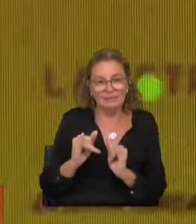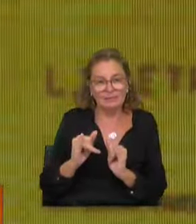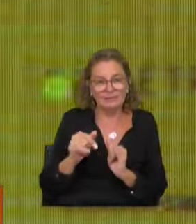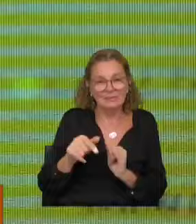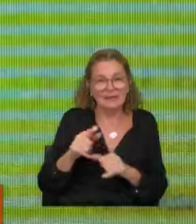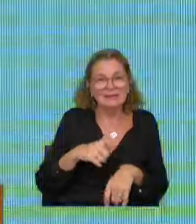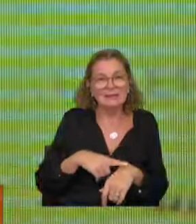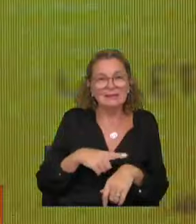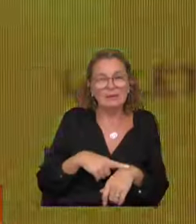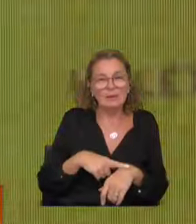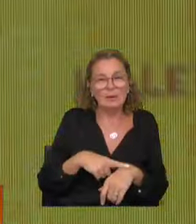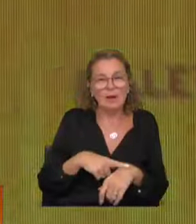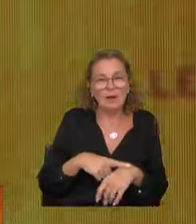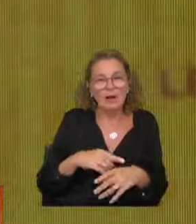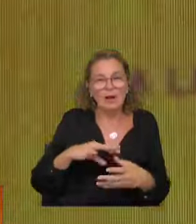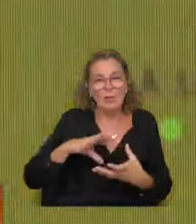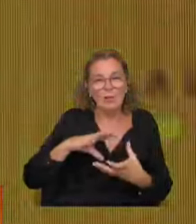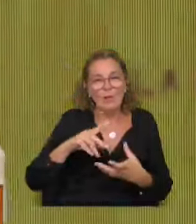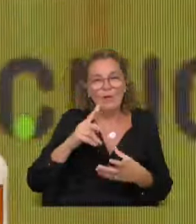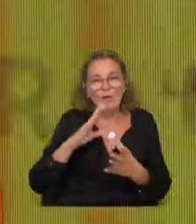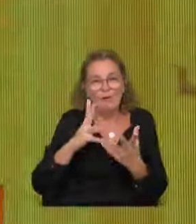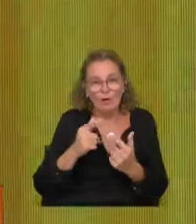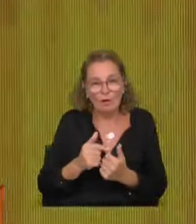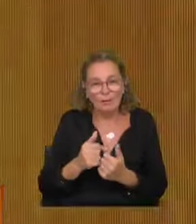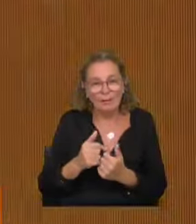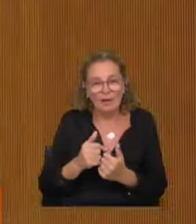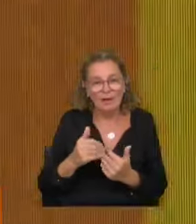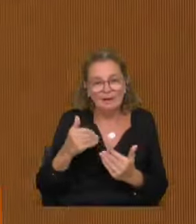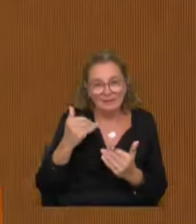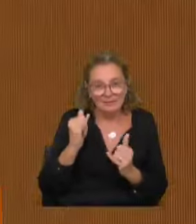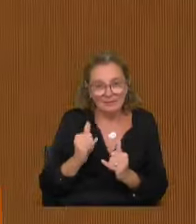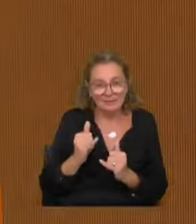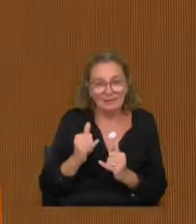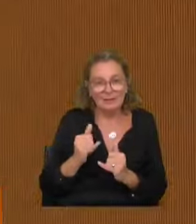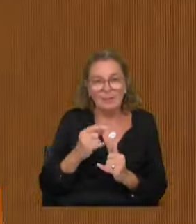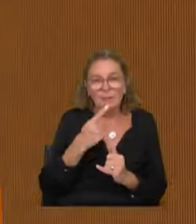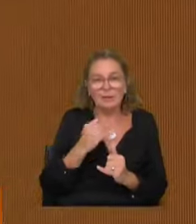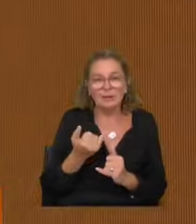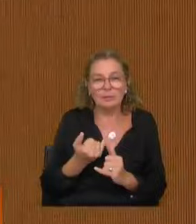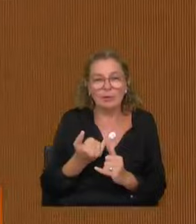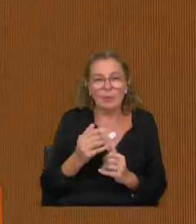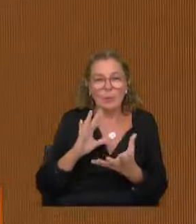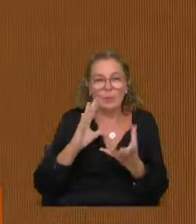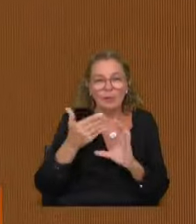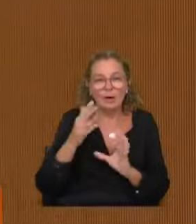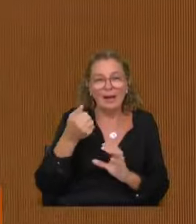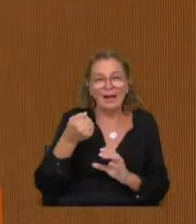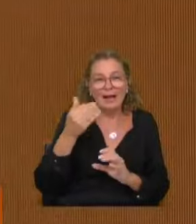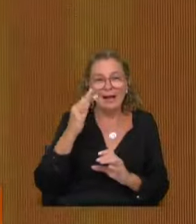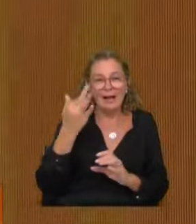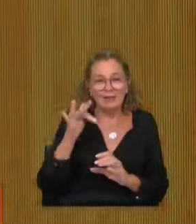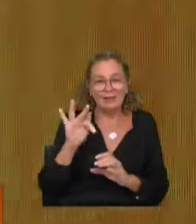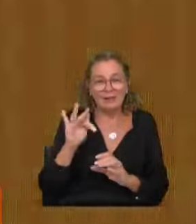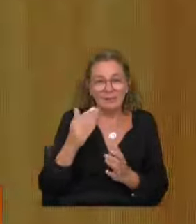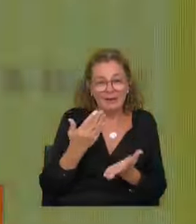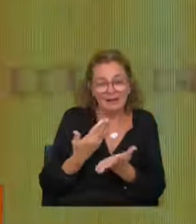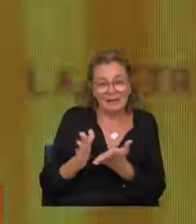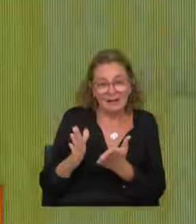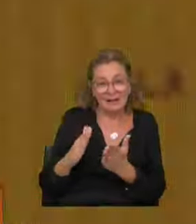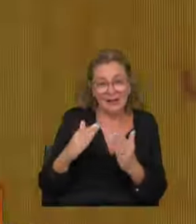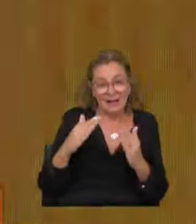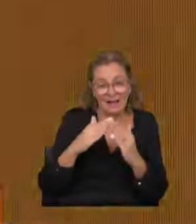periodo hay modelos de atención establecidos desarrollados por ejemplo los modelos caf que es para eliminar la modalidad